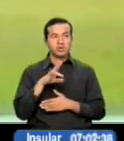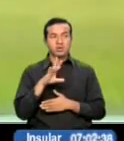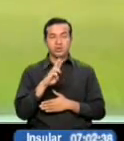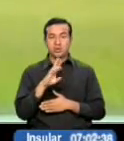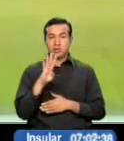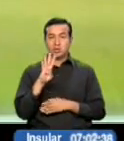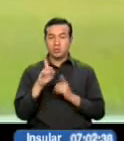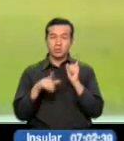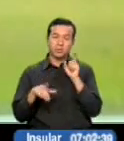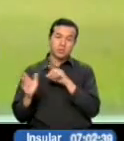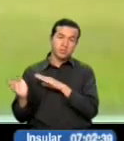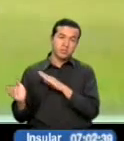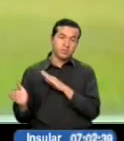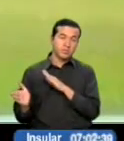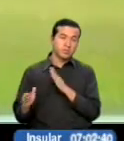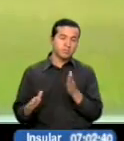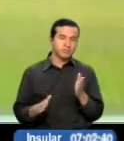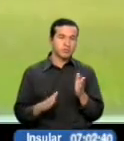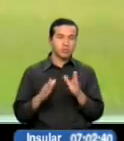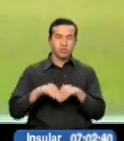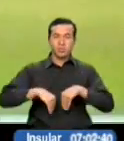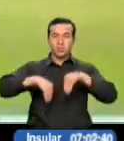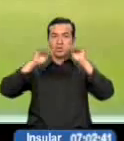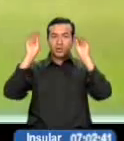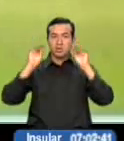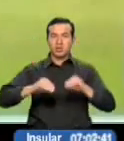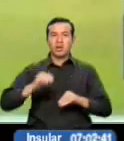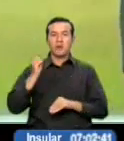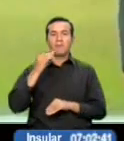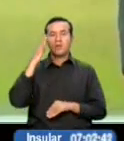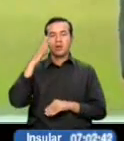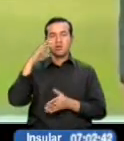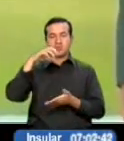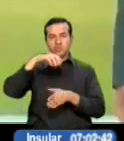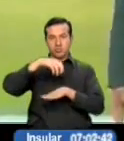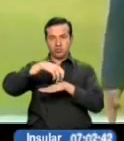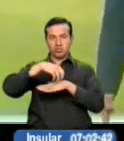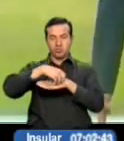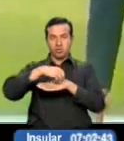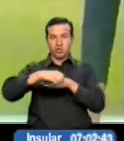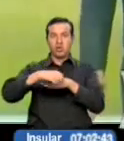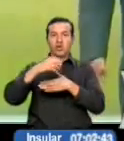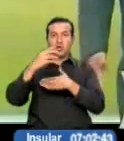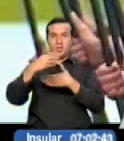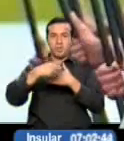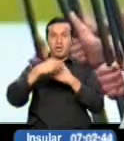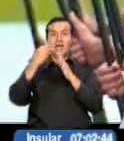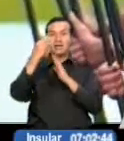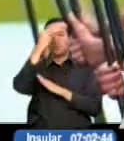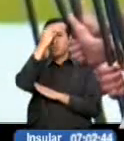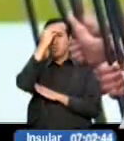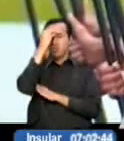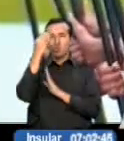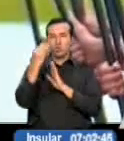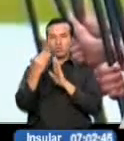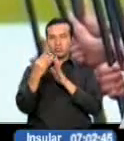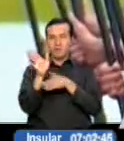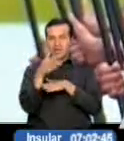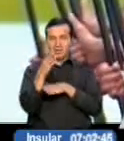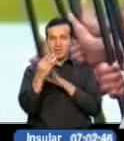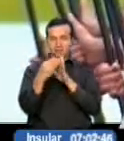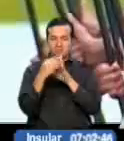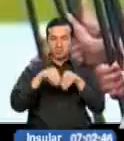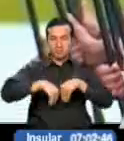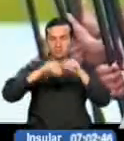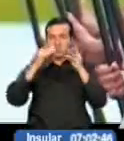fallecidos del club. Los ataúdes cubiertos con una bandera blanca y el escudo del equipo de Chapecó fueron recibidos en la pista por miles de